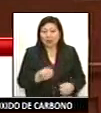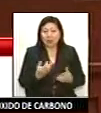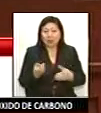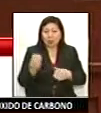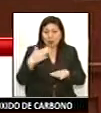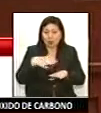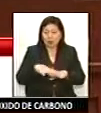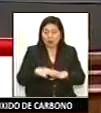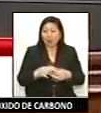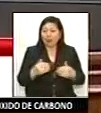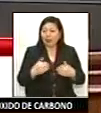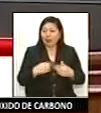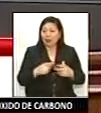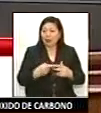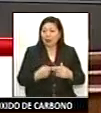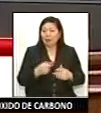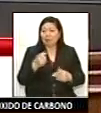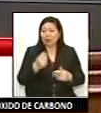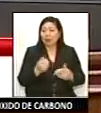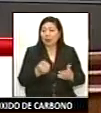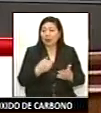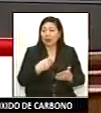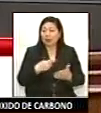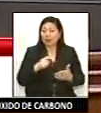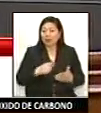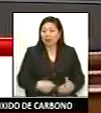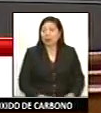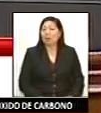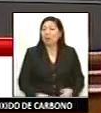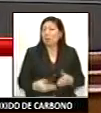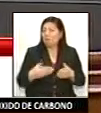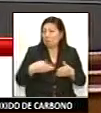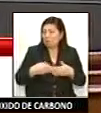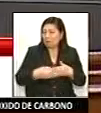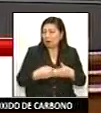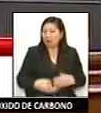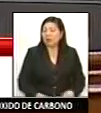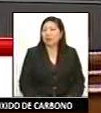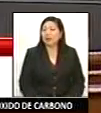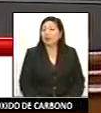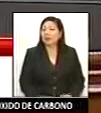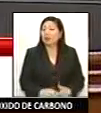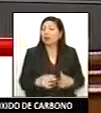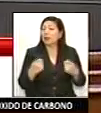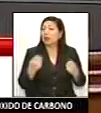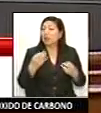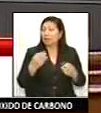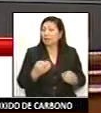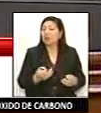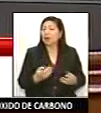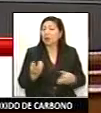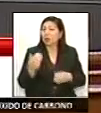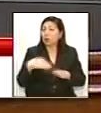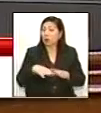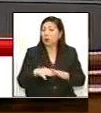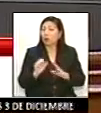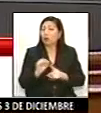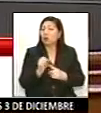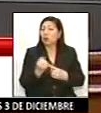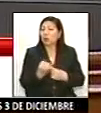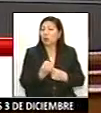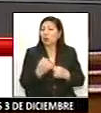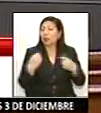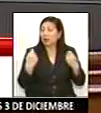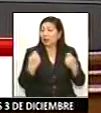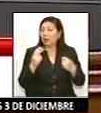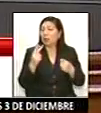inclusión. Debemos empezar por las personas que nos necesitan, que están en los rincones. Entonces ahí celebremos cuando hay verdaderamente inclusión social.